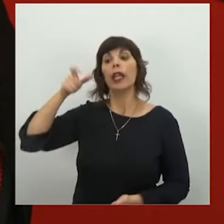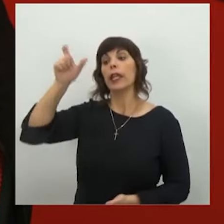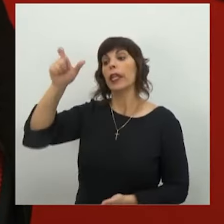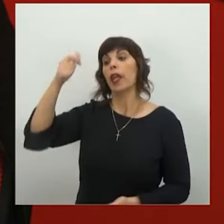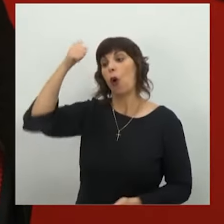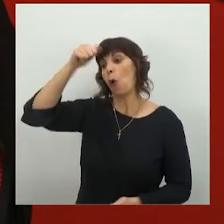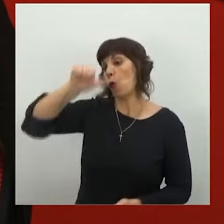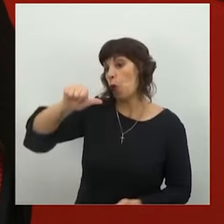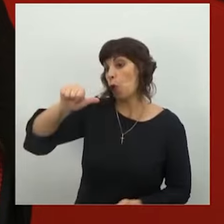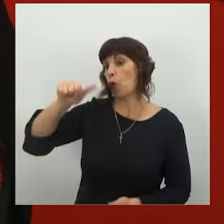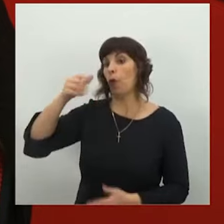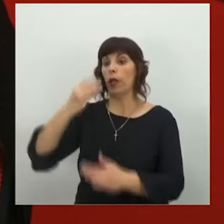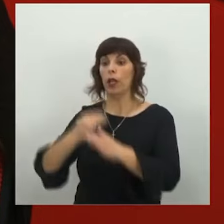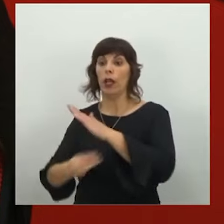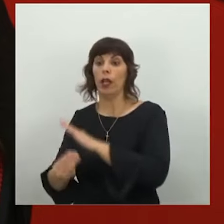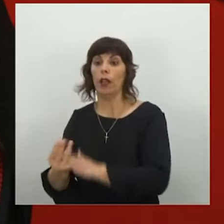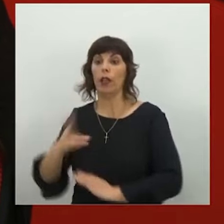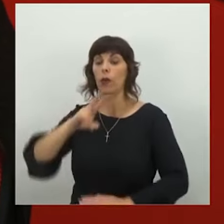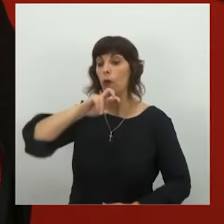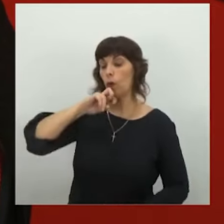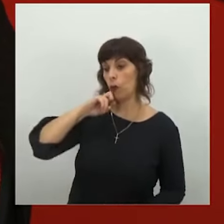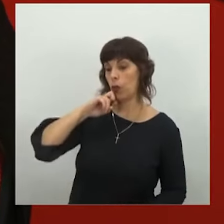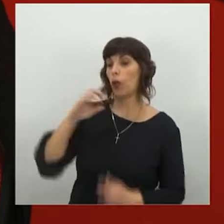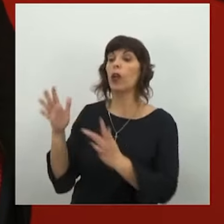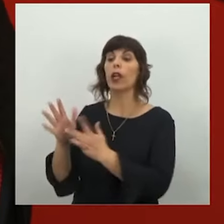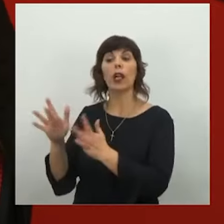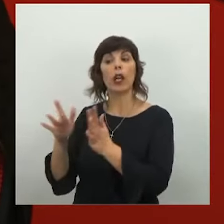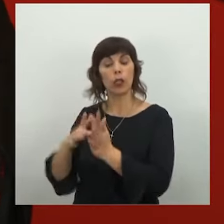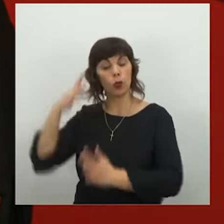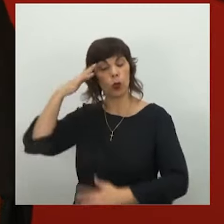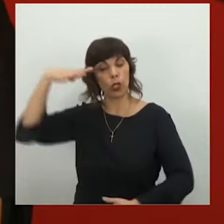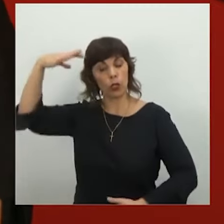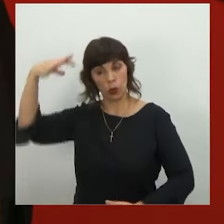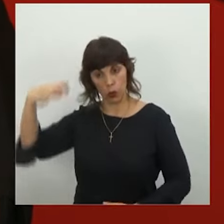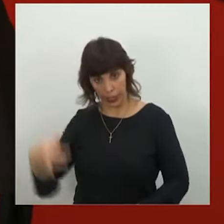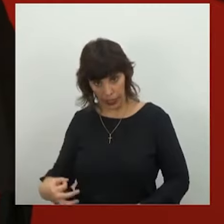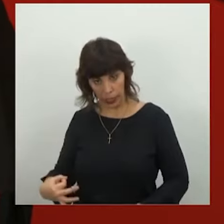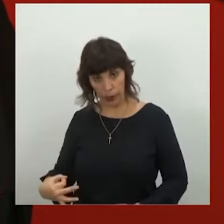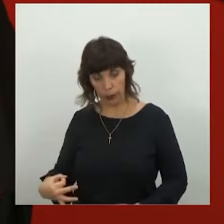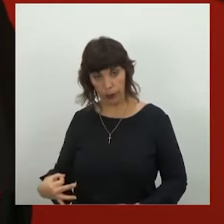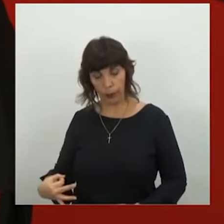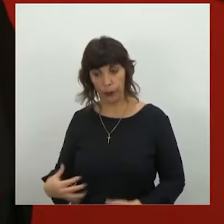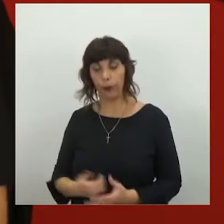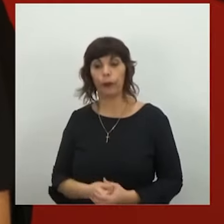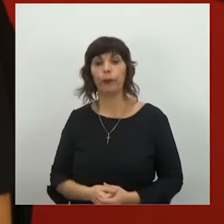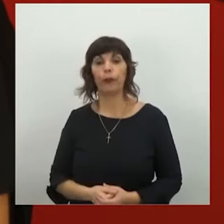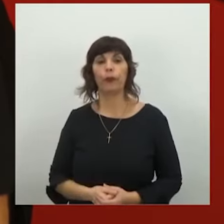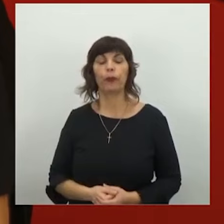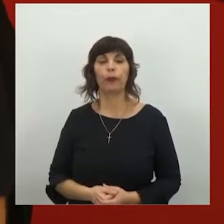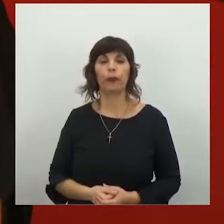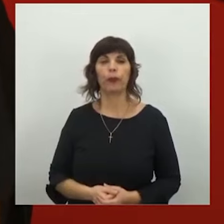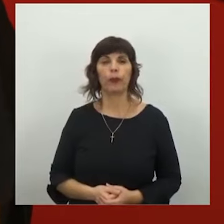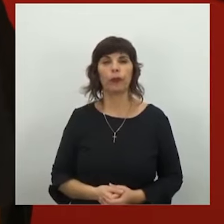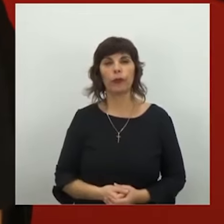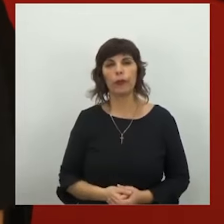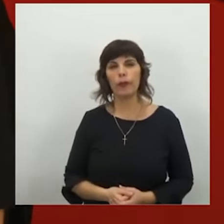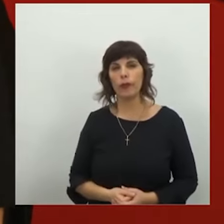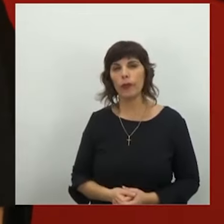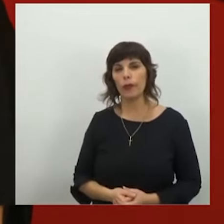en Jesucristo, a esos judíos le llaman judíos mesiánicos, aunque a ellos el nombre no les